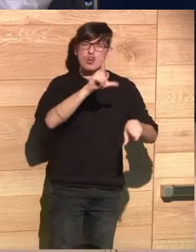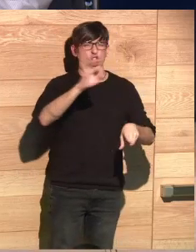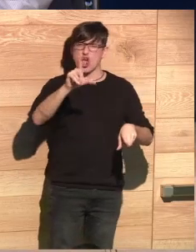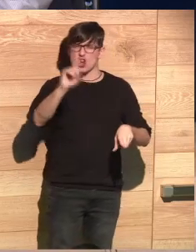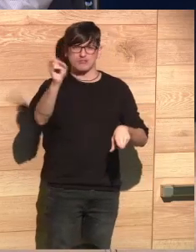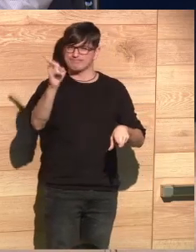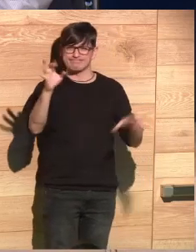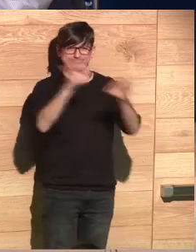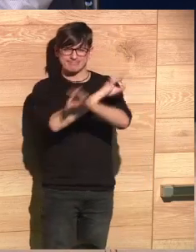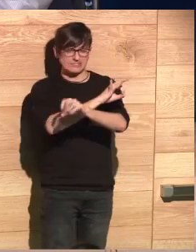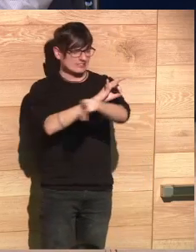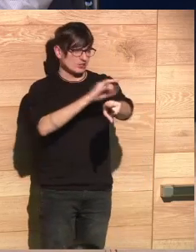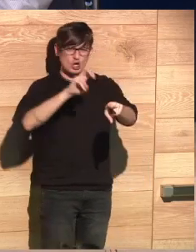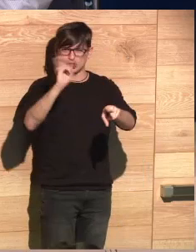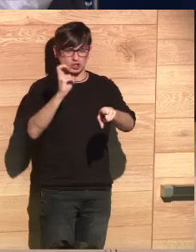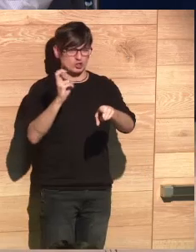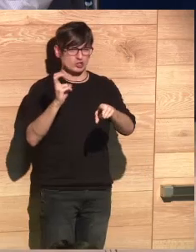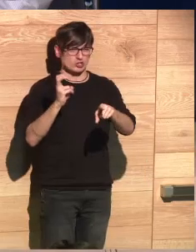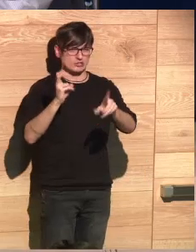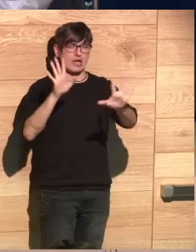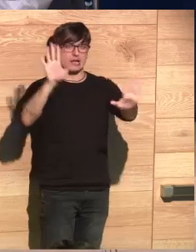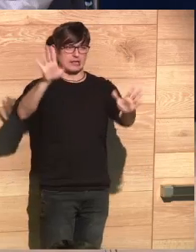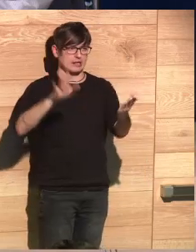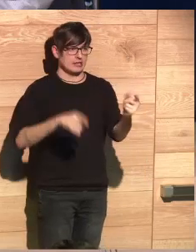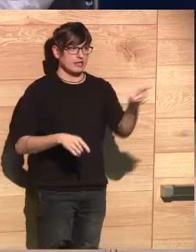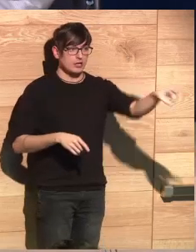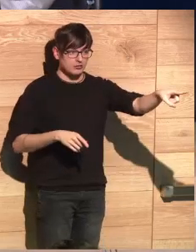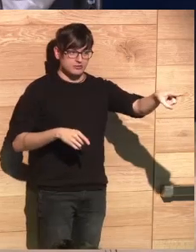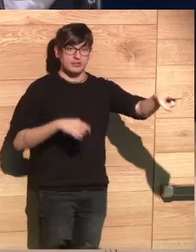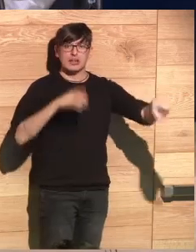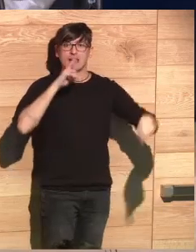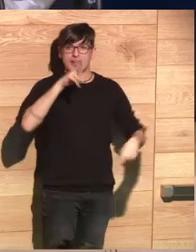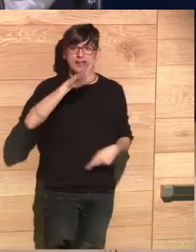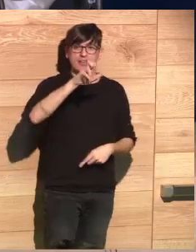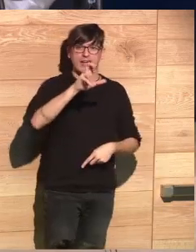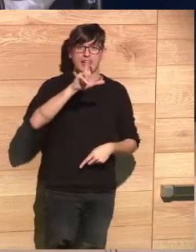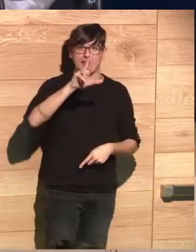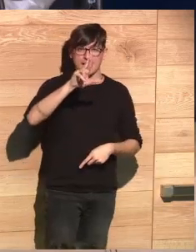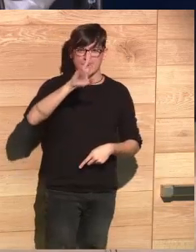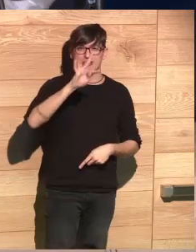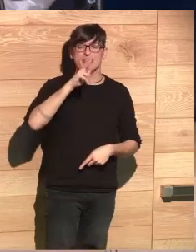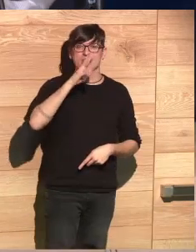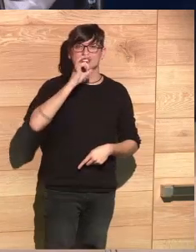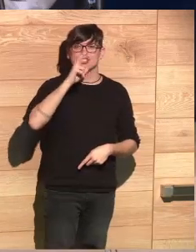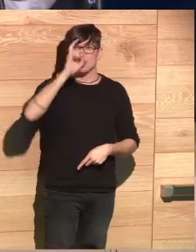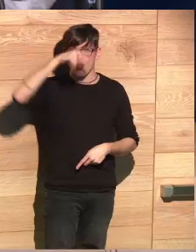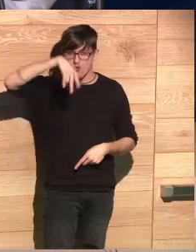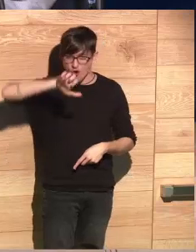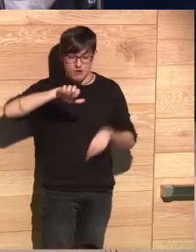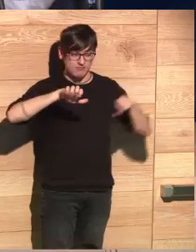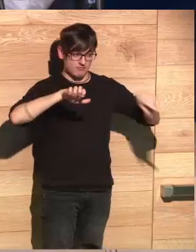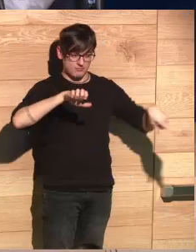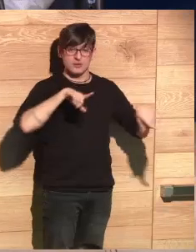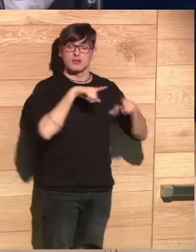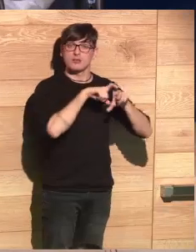ese es Riot. Lo tengo acá. Hearthstone, gracias. Blizzard prohibió